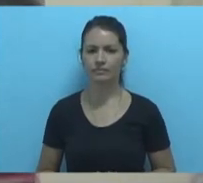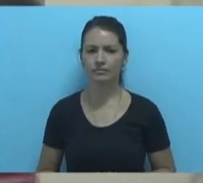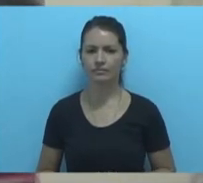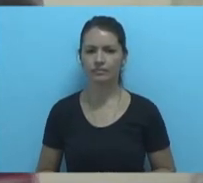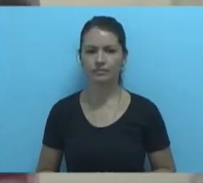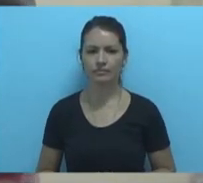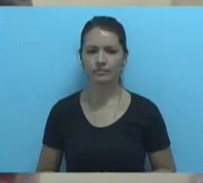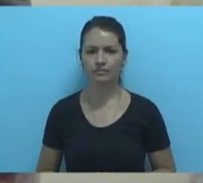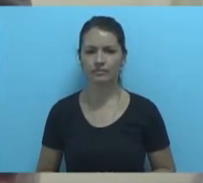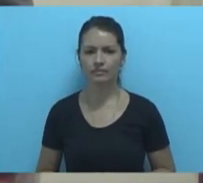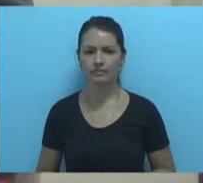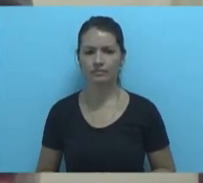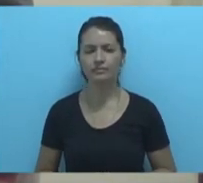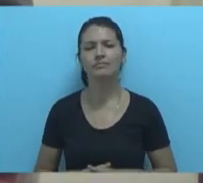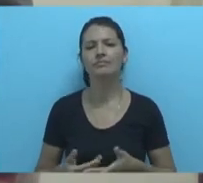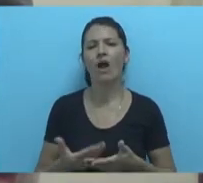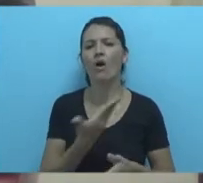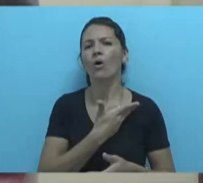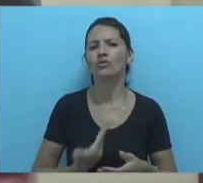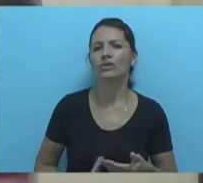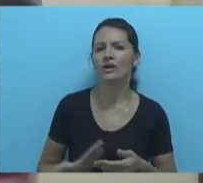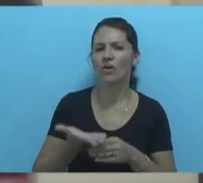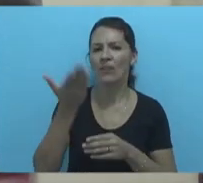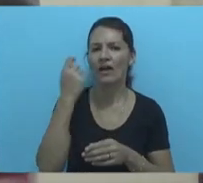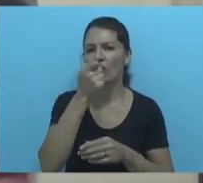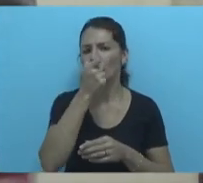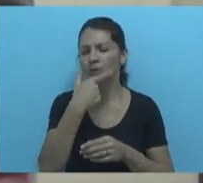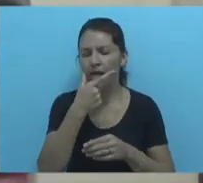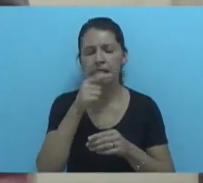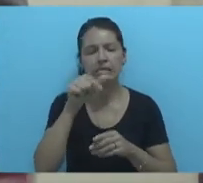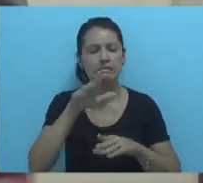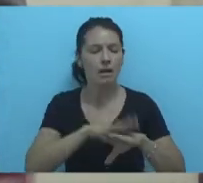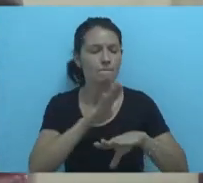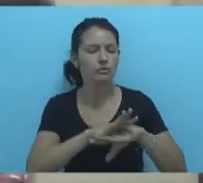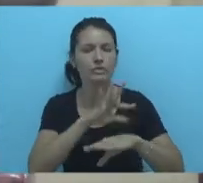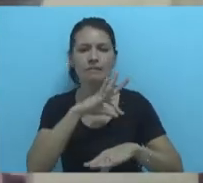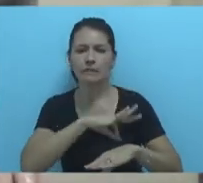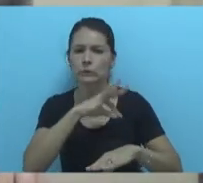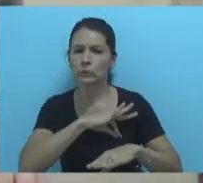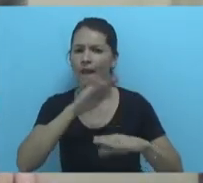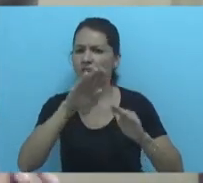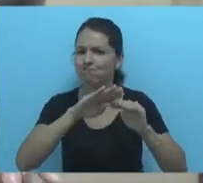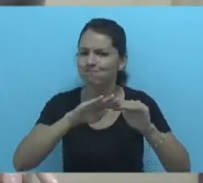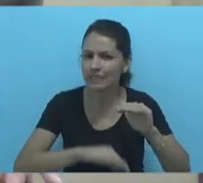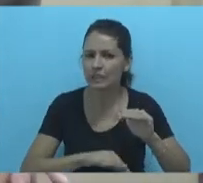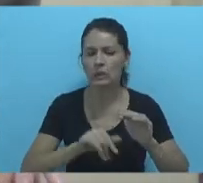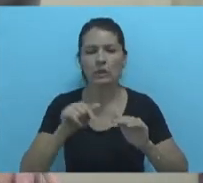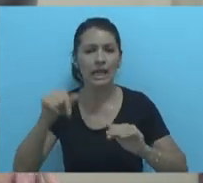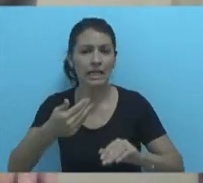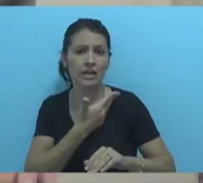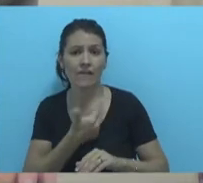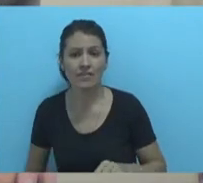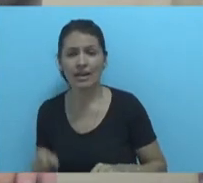el gobierno nacional de Mauricio Macri, que también el justicialismo no ha podido lograr la recuperación de ese salario